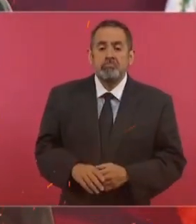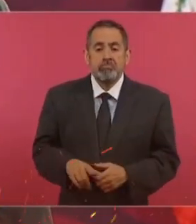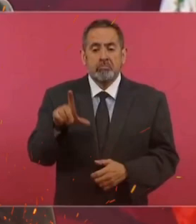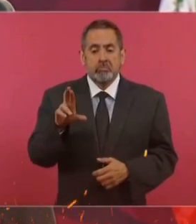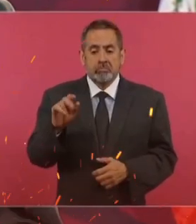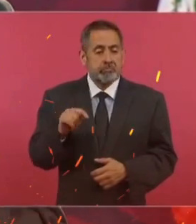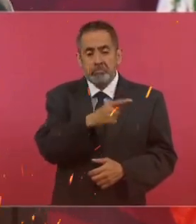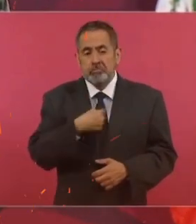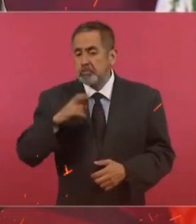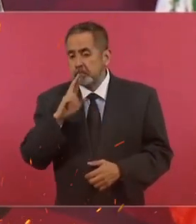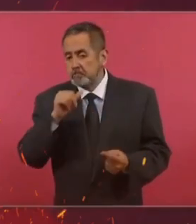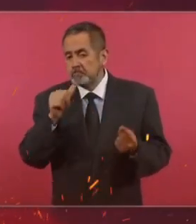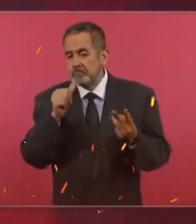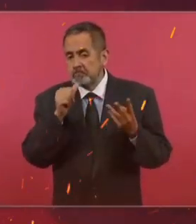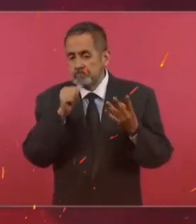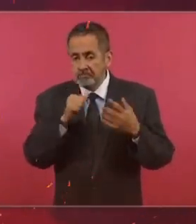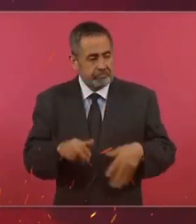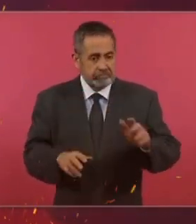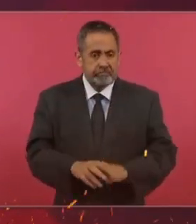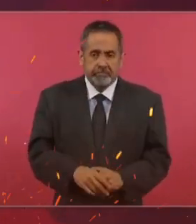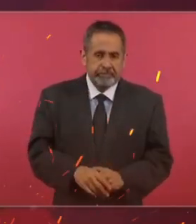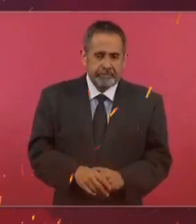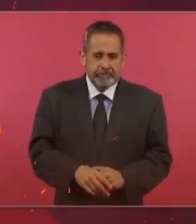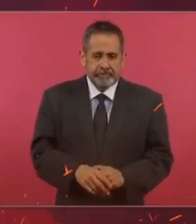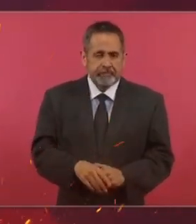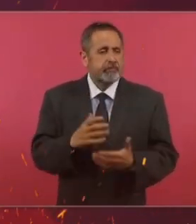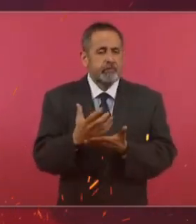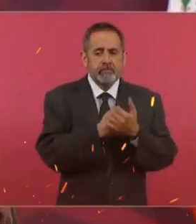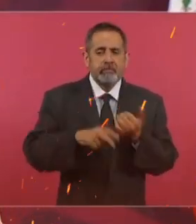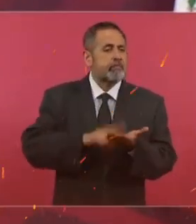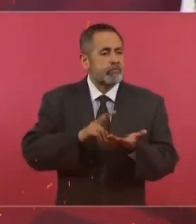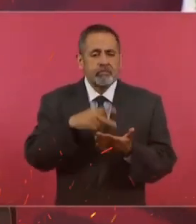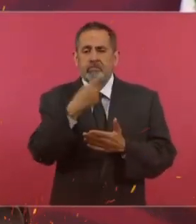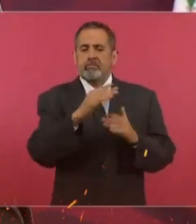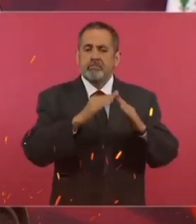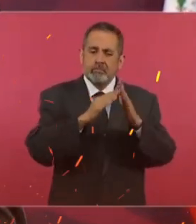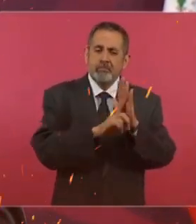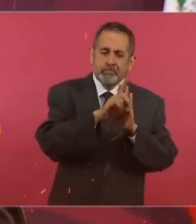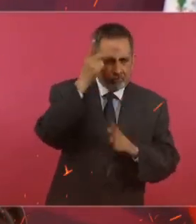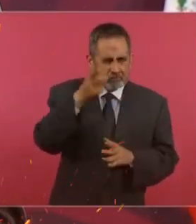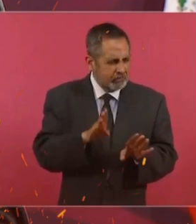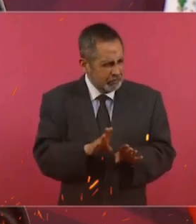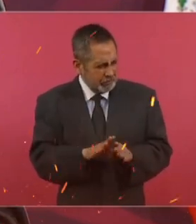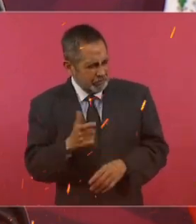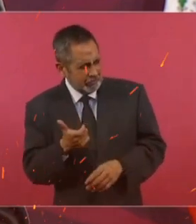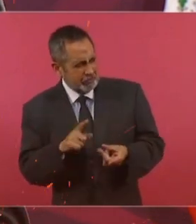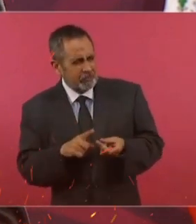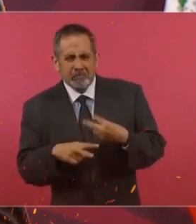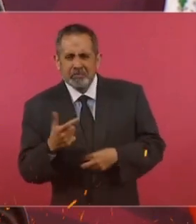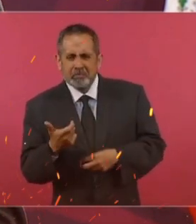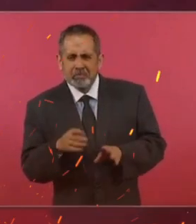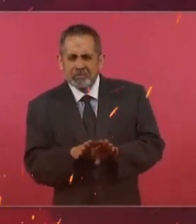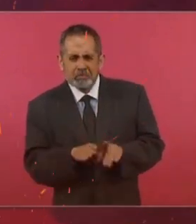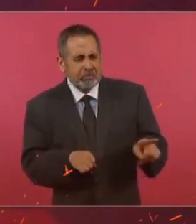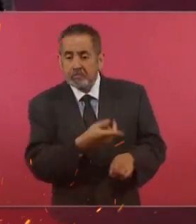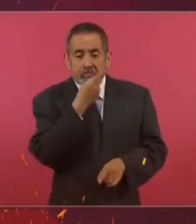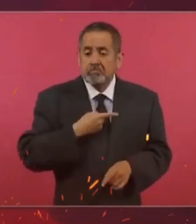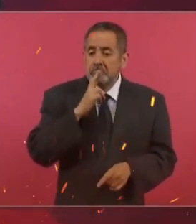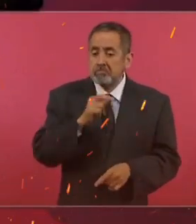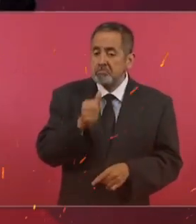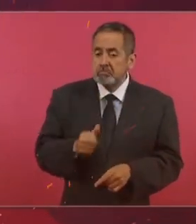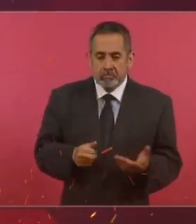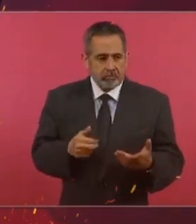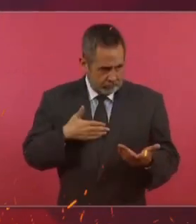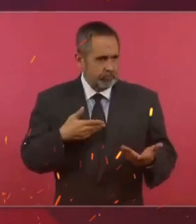Loret de Mola no me ha contestado sobre cuánto valen sus propiedades y cómo le hizo, porque